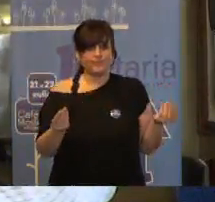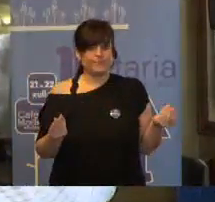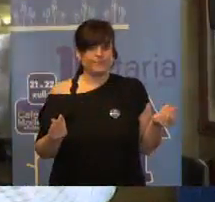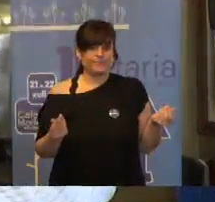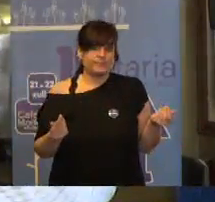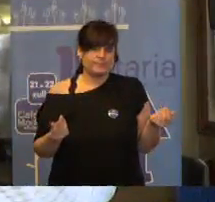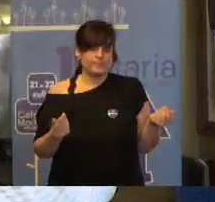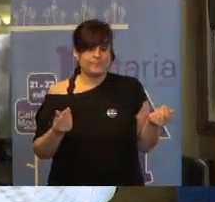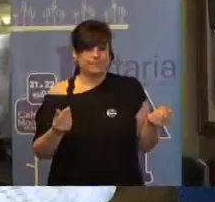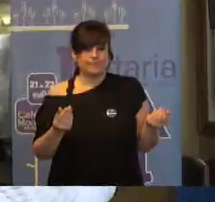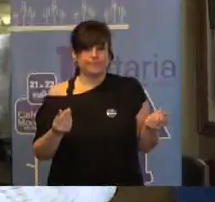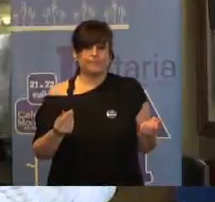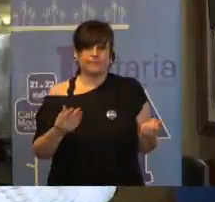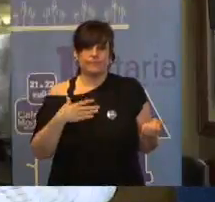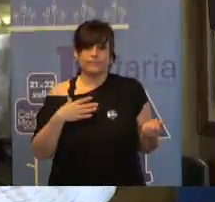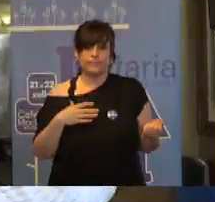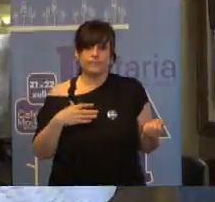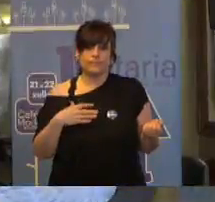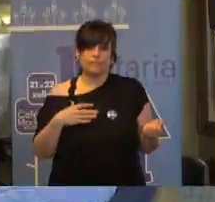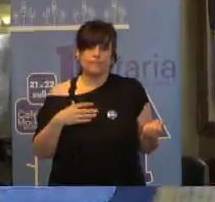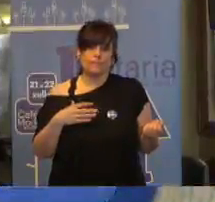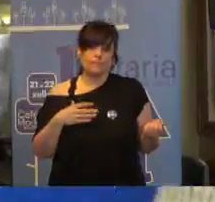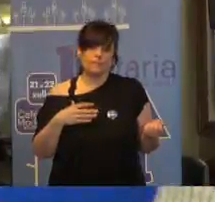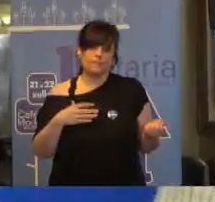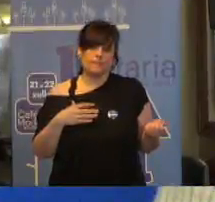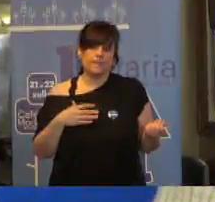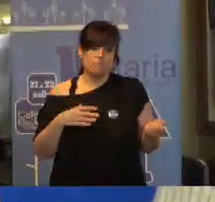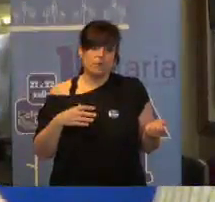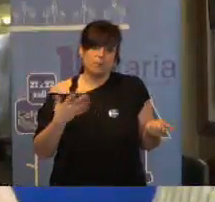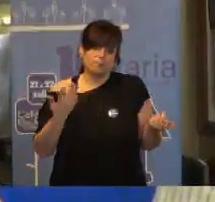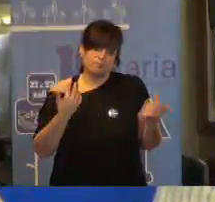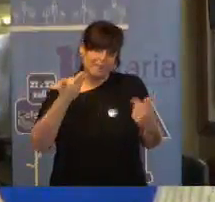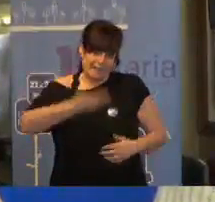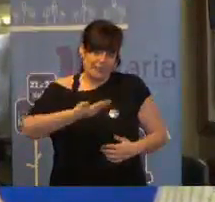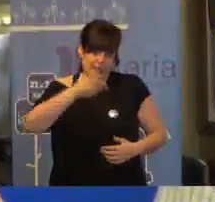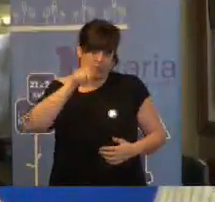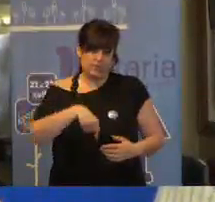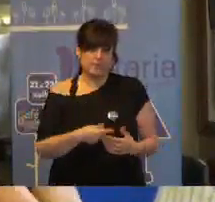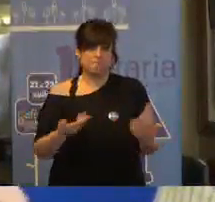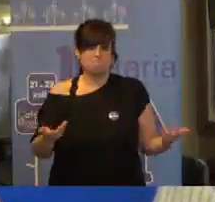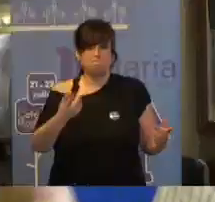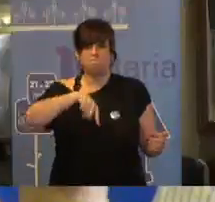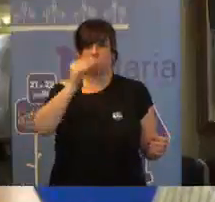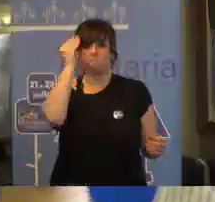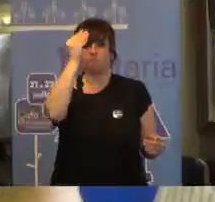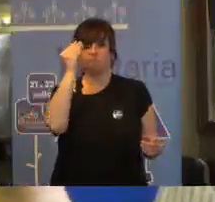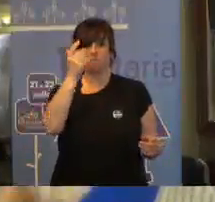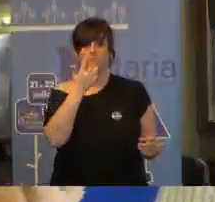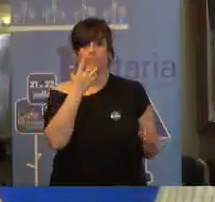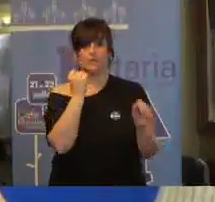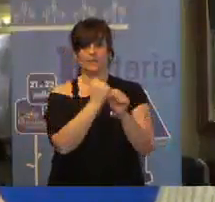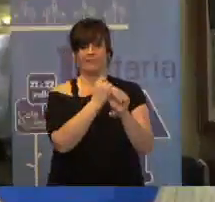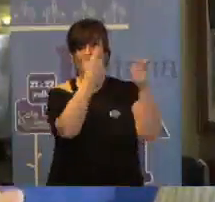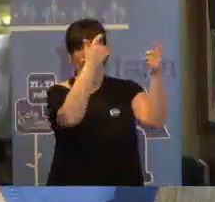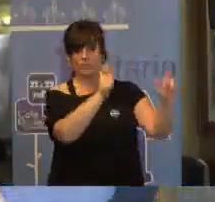coa que é a denominación dunha bisbarra, que tamén deben ser tidas en conta. Entonces, creemos que, ademais dese nivel de traballo